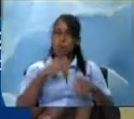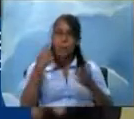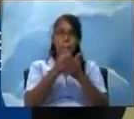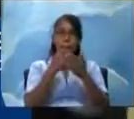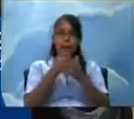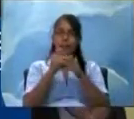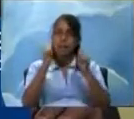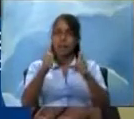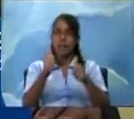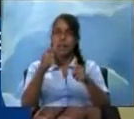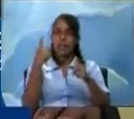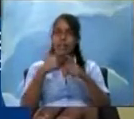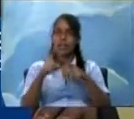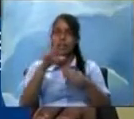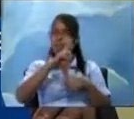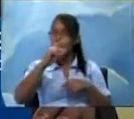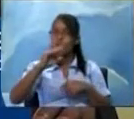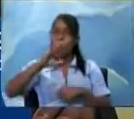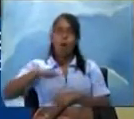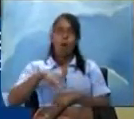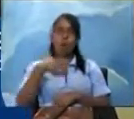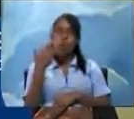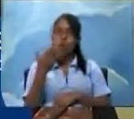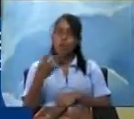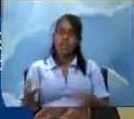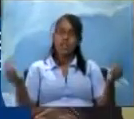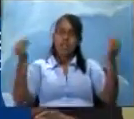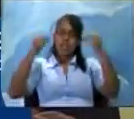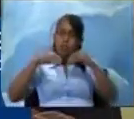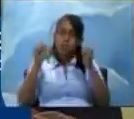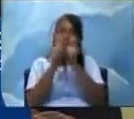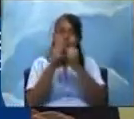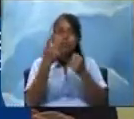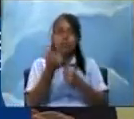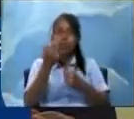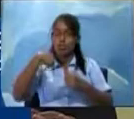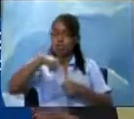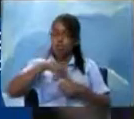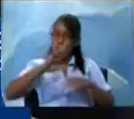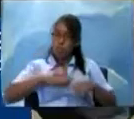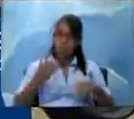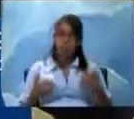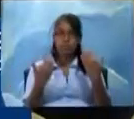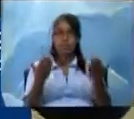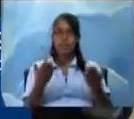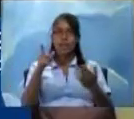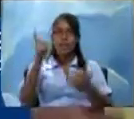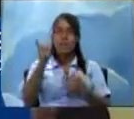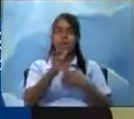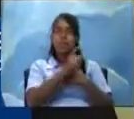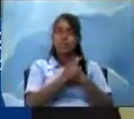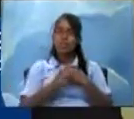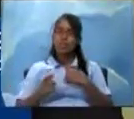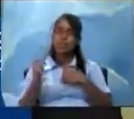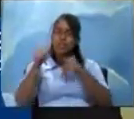pagar el bien, aquel que no puede retribuir lo que nosotros podemos dar. Y estas personas se quedan